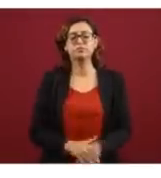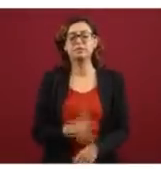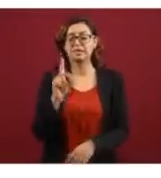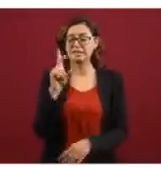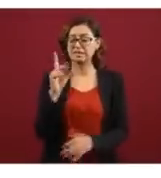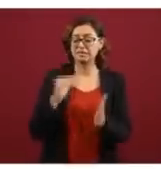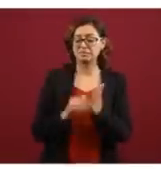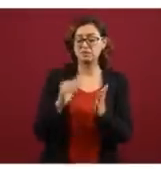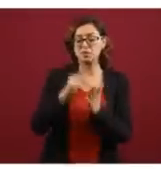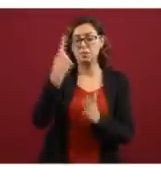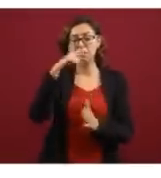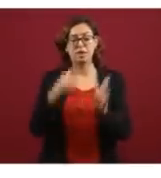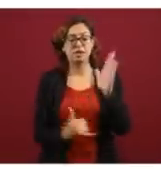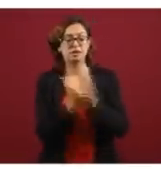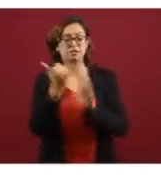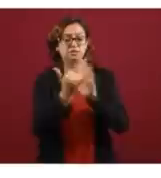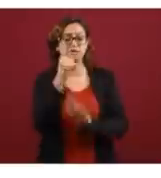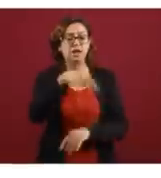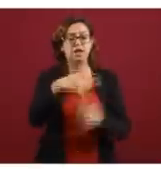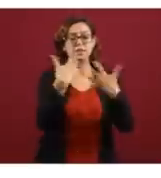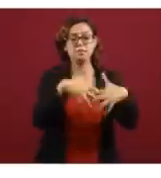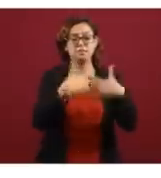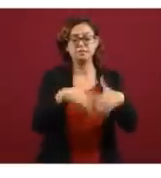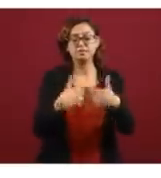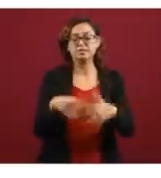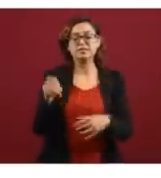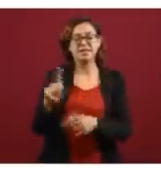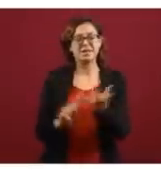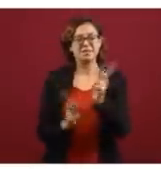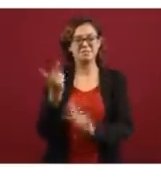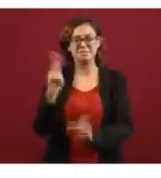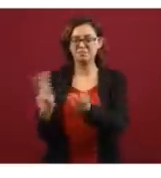para construir 6 sargaceras,